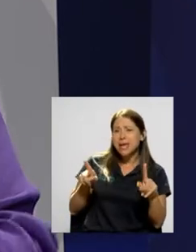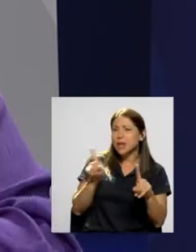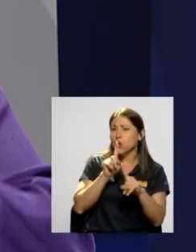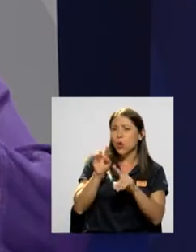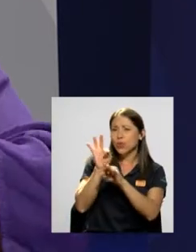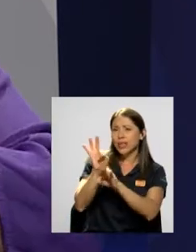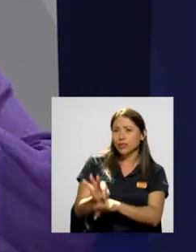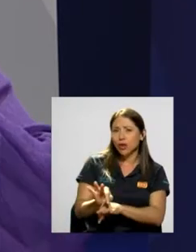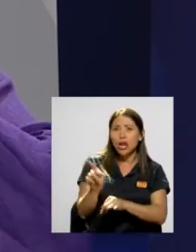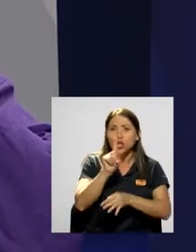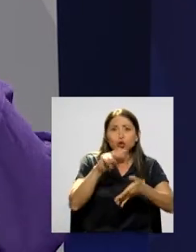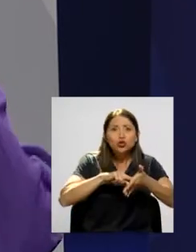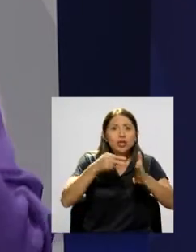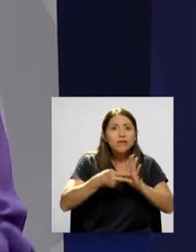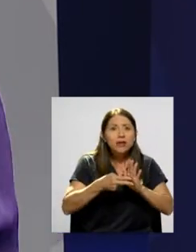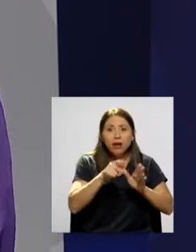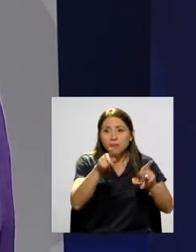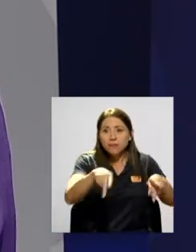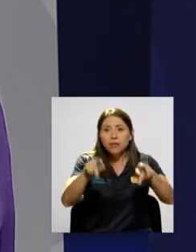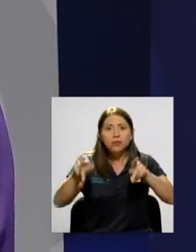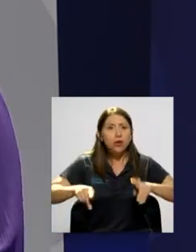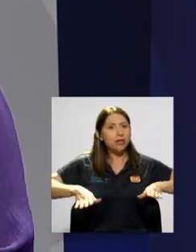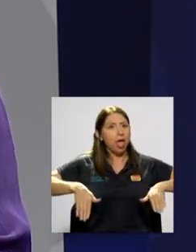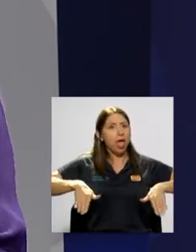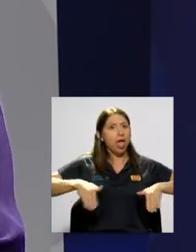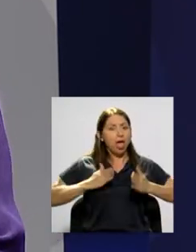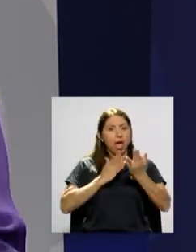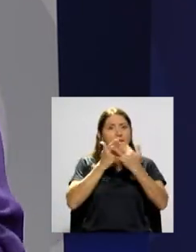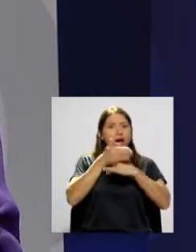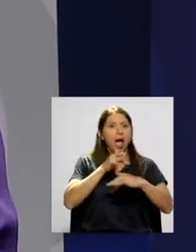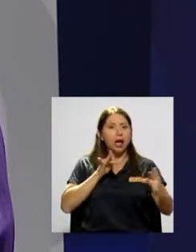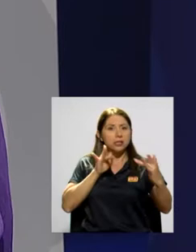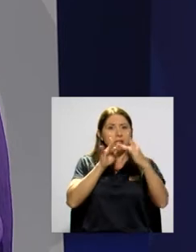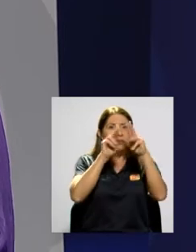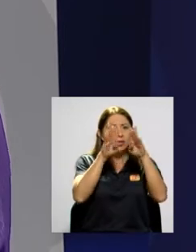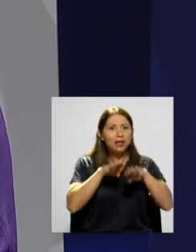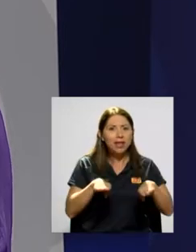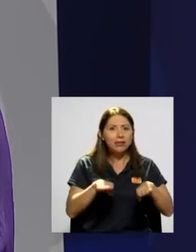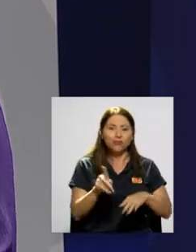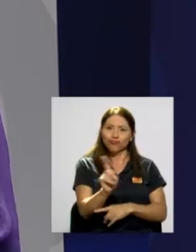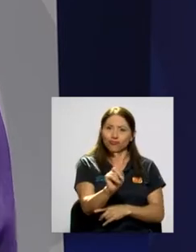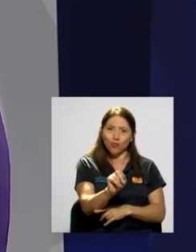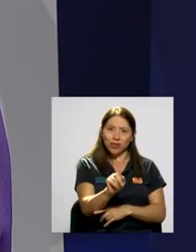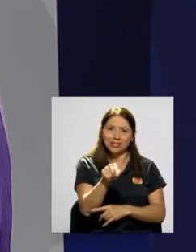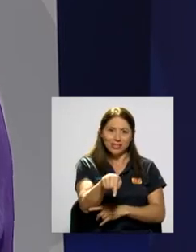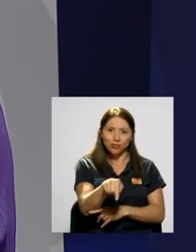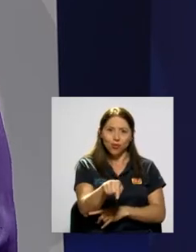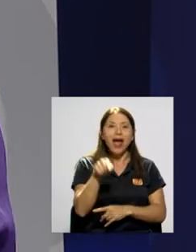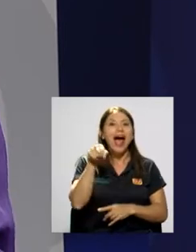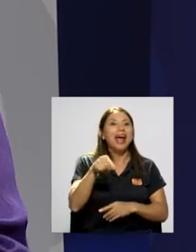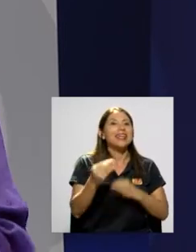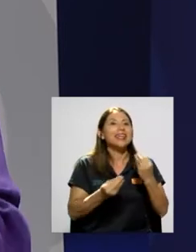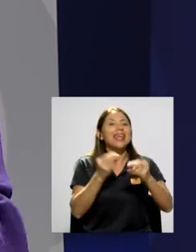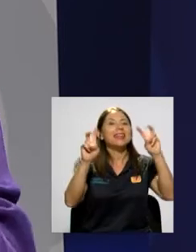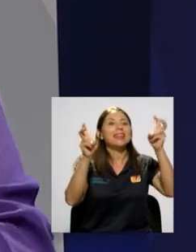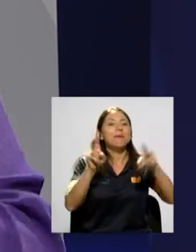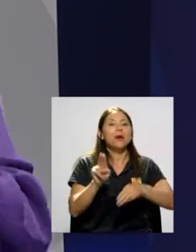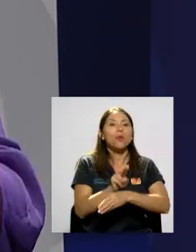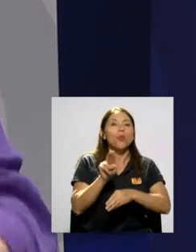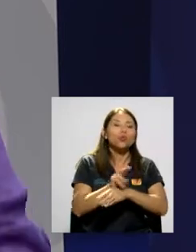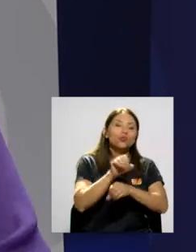es que las personas no tengan acceso a internet, es que aquí entramos en el tema de usos y costumbres y de hábitos